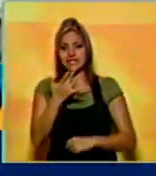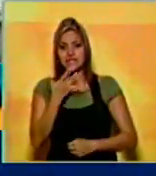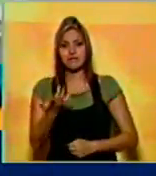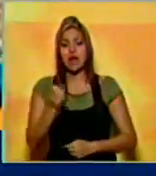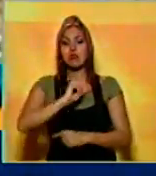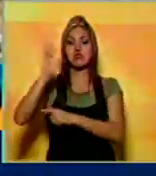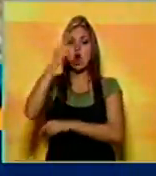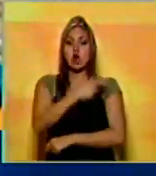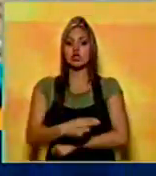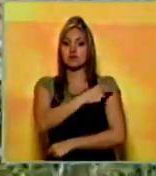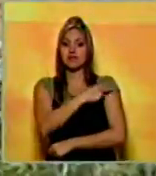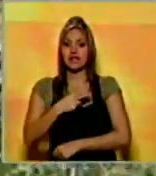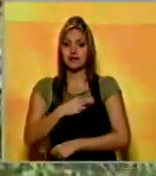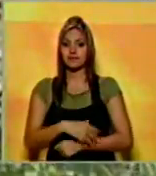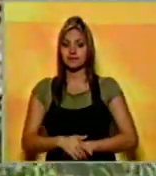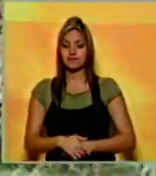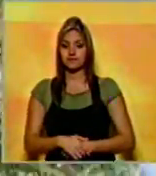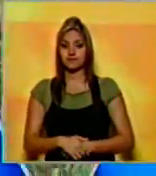al hospital regional.